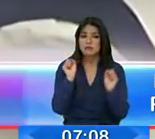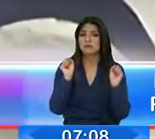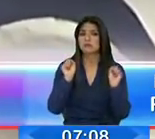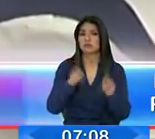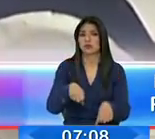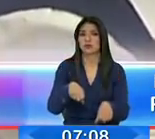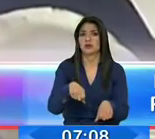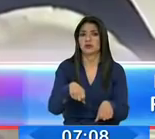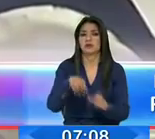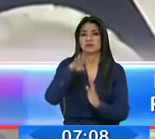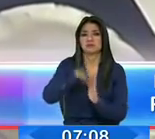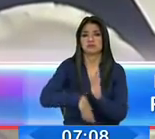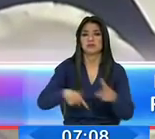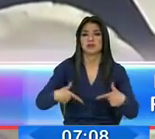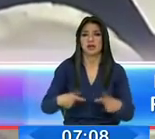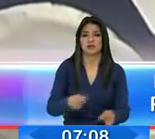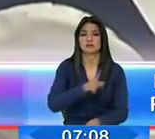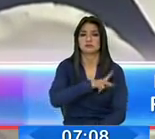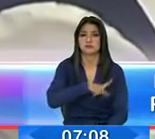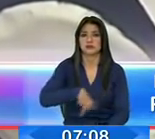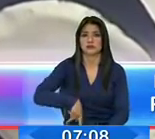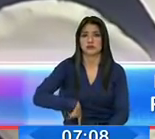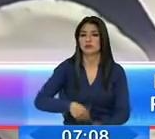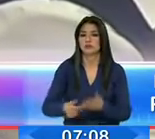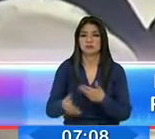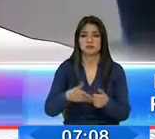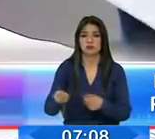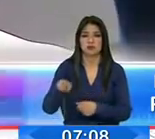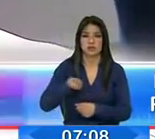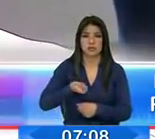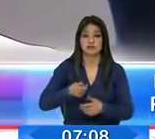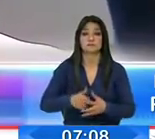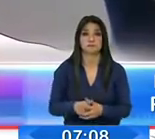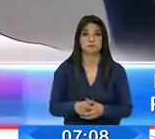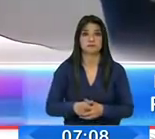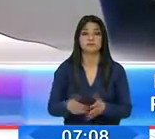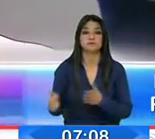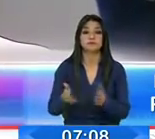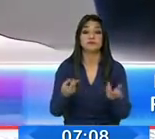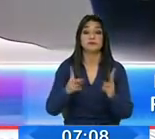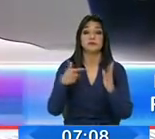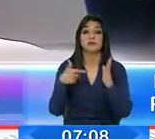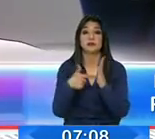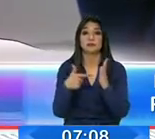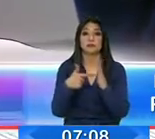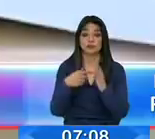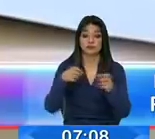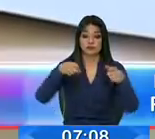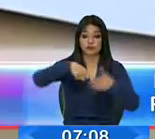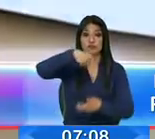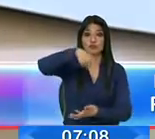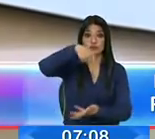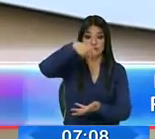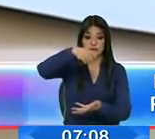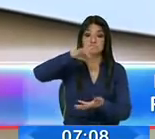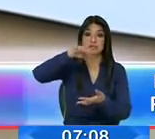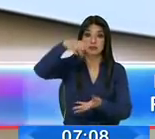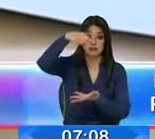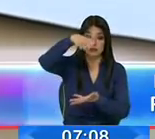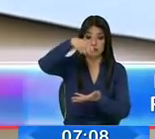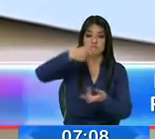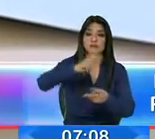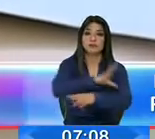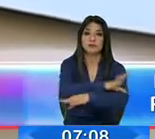posibilidad de deducir gastos personales sin importar el ingreso. Por otro lado, se mantiene el impuesto de fundas plásticas y un tributo único para el sector